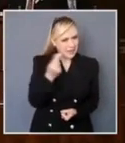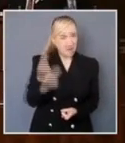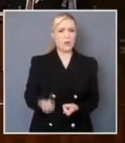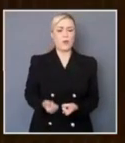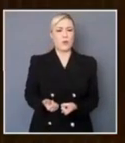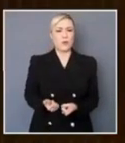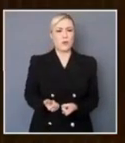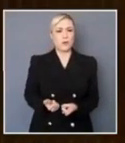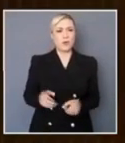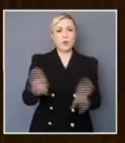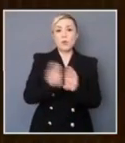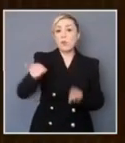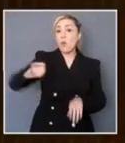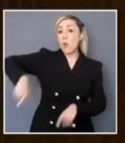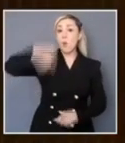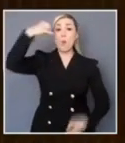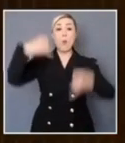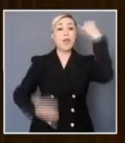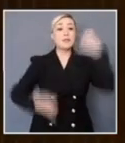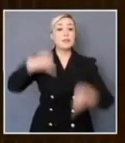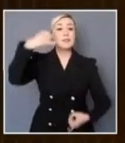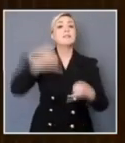jueces en virtud de las